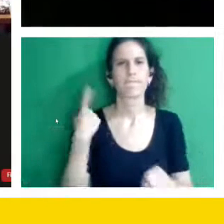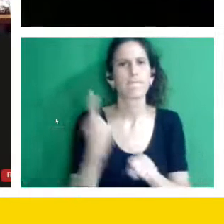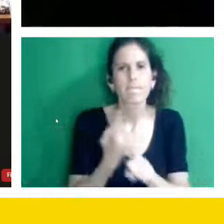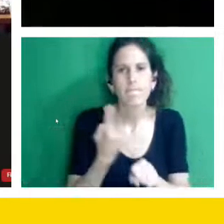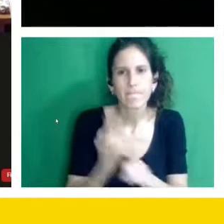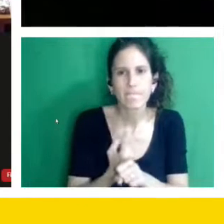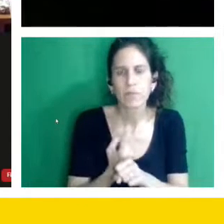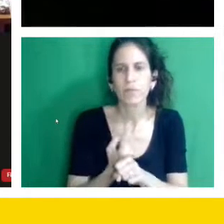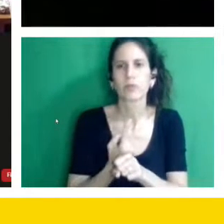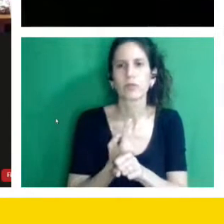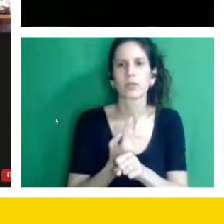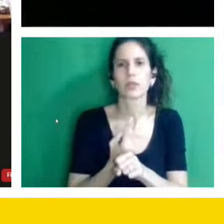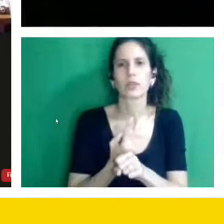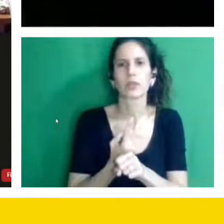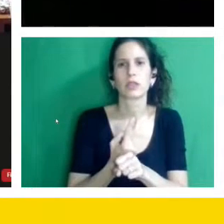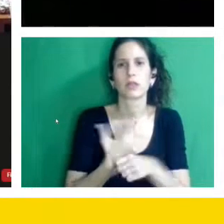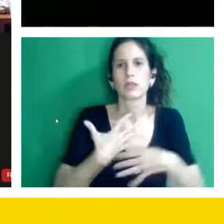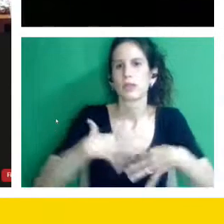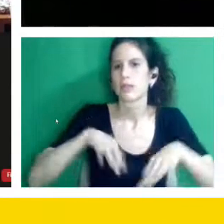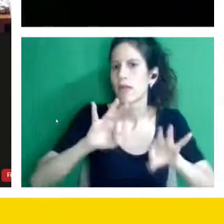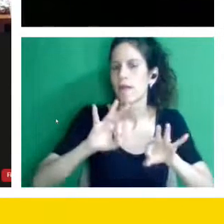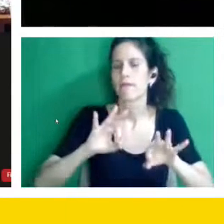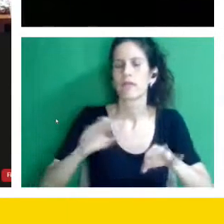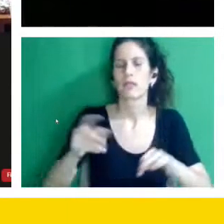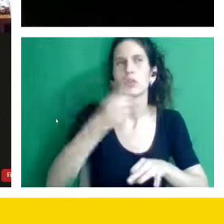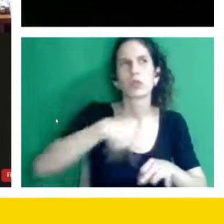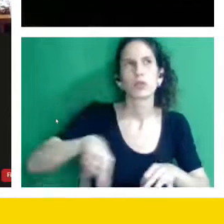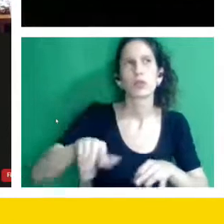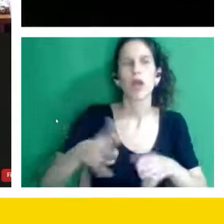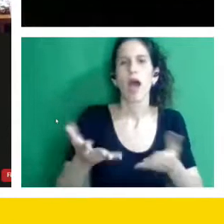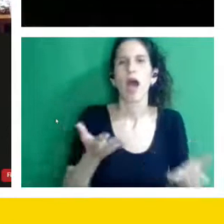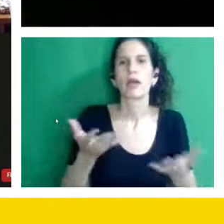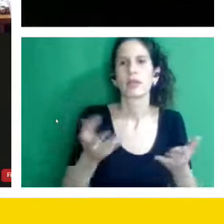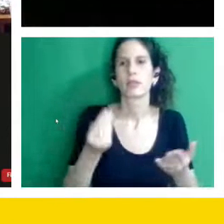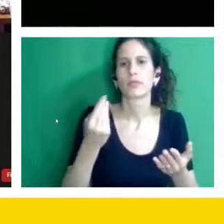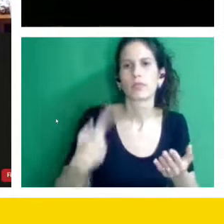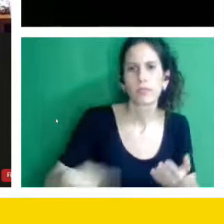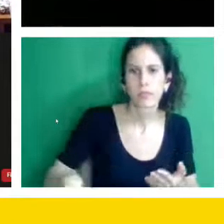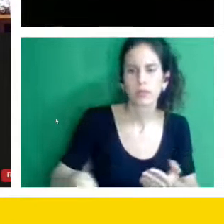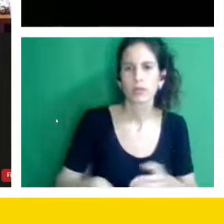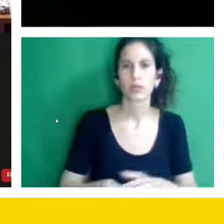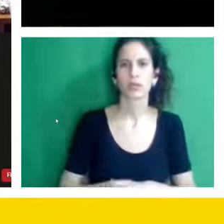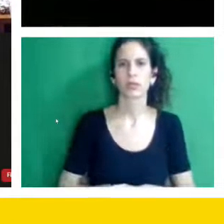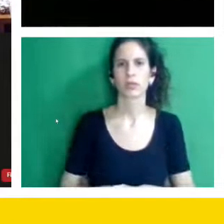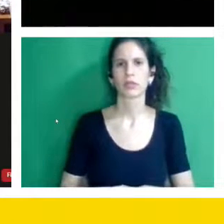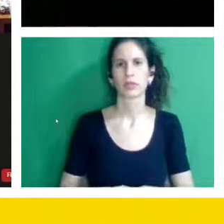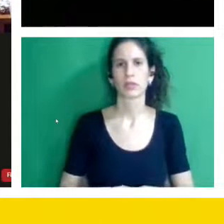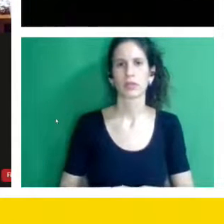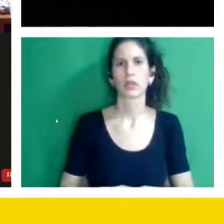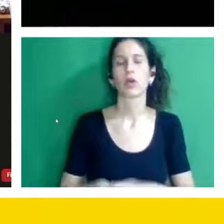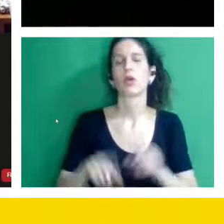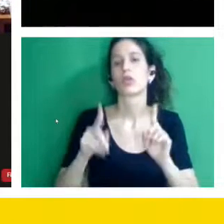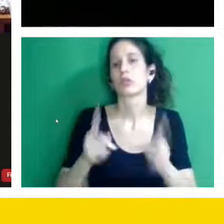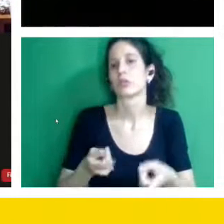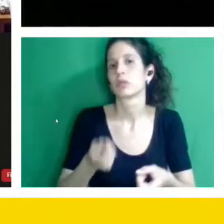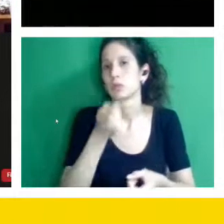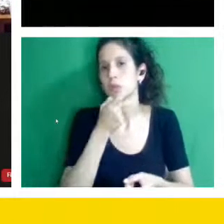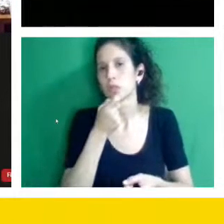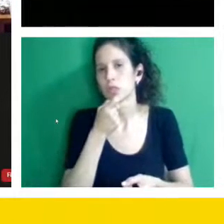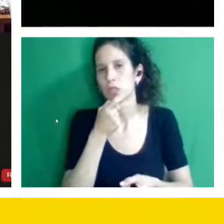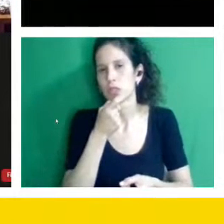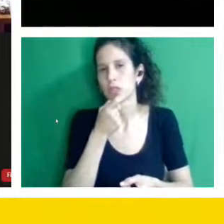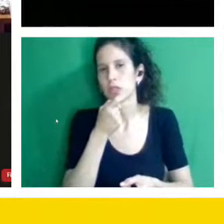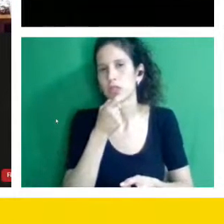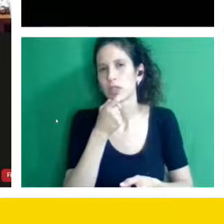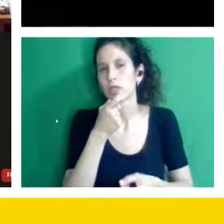vulnerabilidades, que pueden ser qué es lo que voy a hacer, o reducir la vulnerabilidad diciendo voy a incorporar cierto tipo de dispositivos